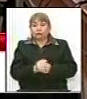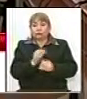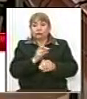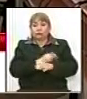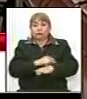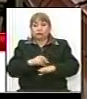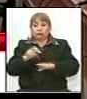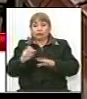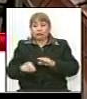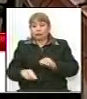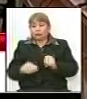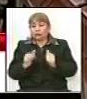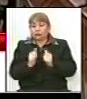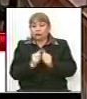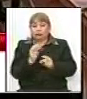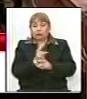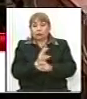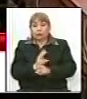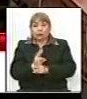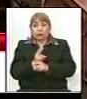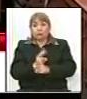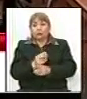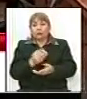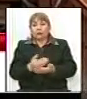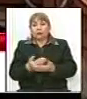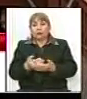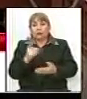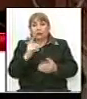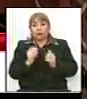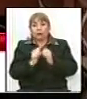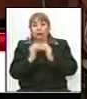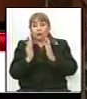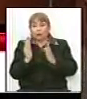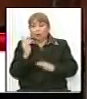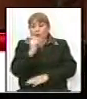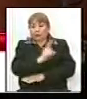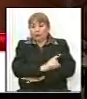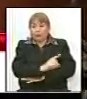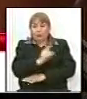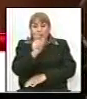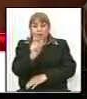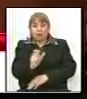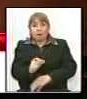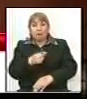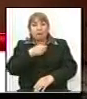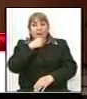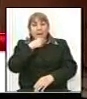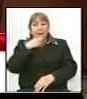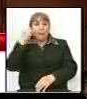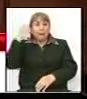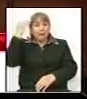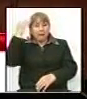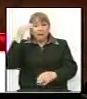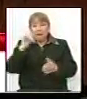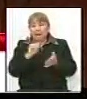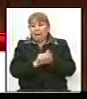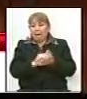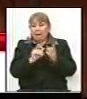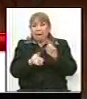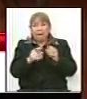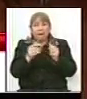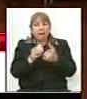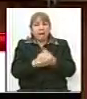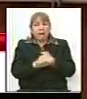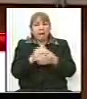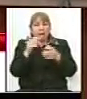tanto los que están más al cuidado y las 24 horas del día con las personas adultas, me comentaba algunos médicos